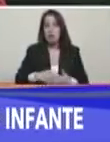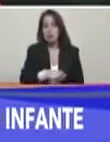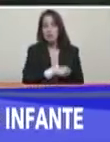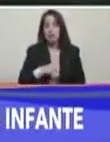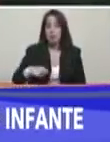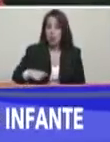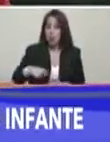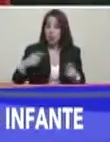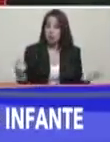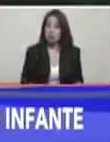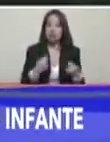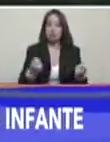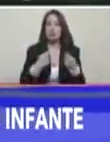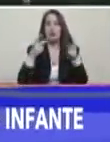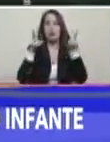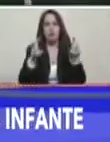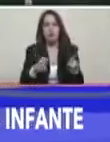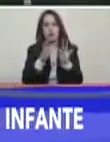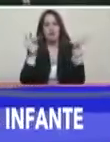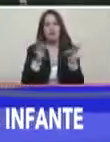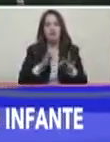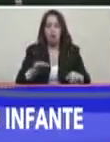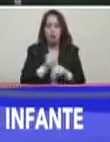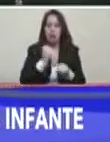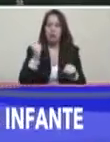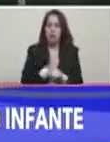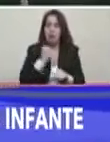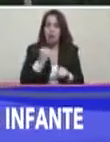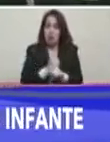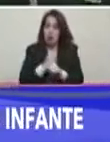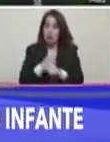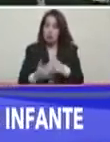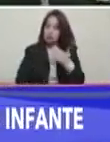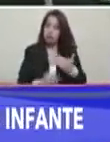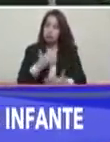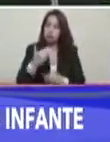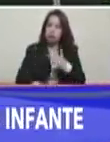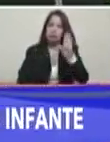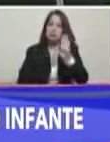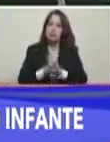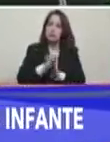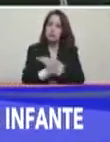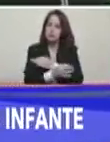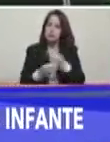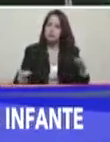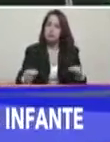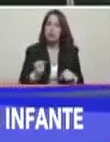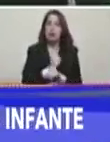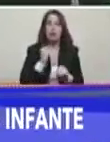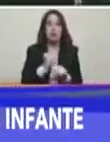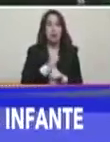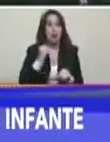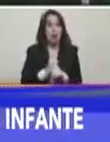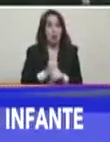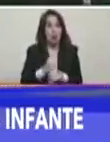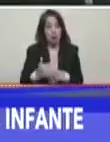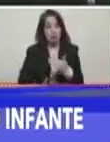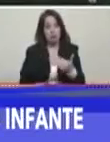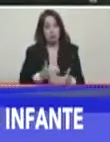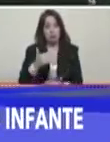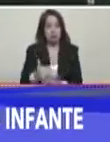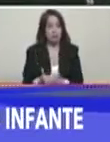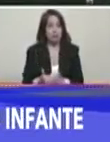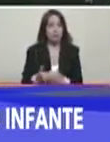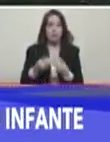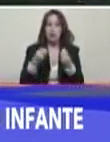un nuevo modo de gestión que tiene que ser eficiente y eficaz, y así lo hemos venido estableciendo en el Estado.